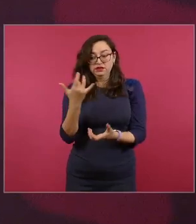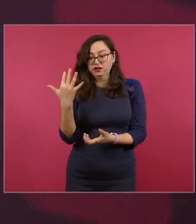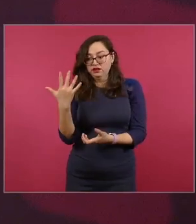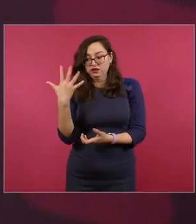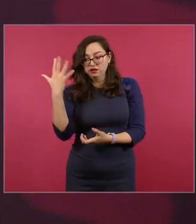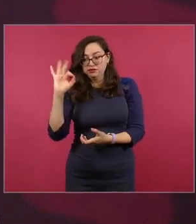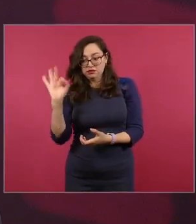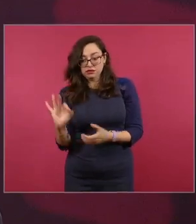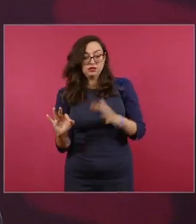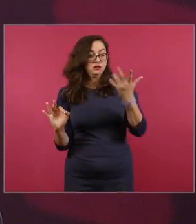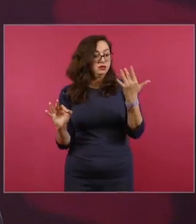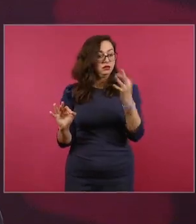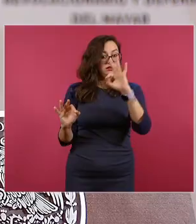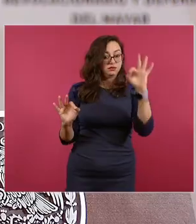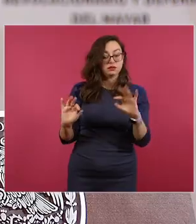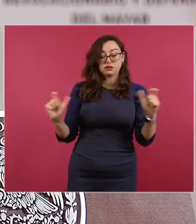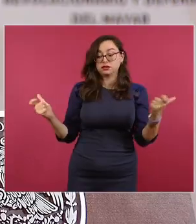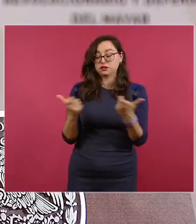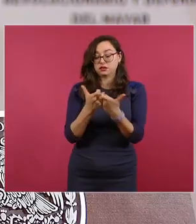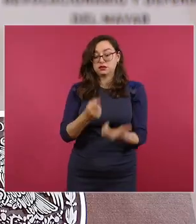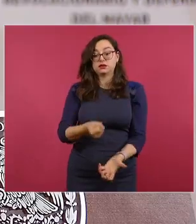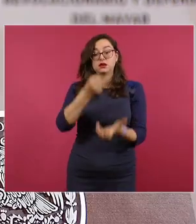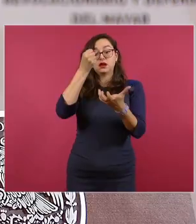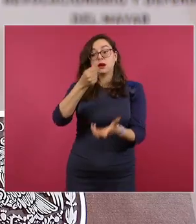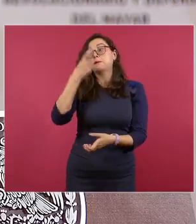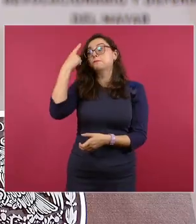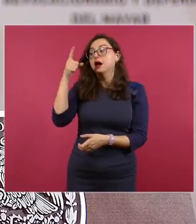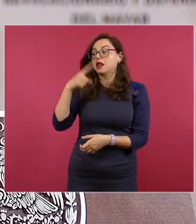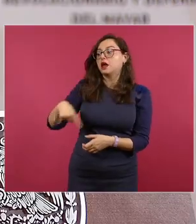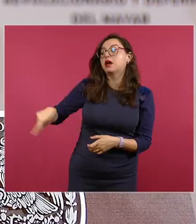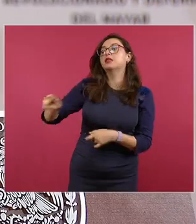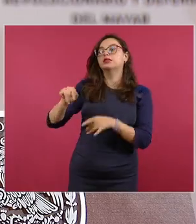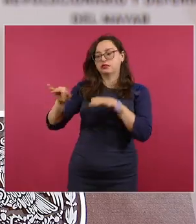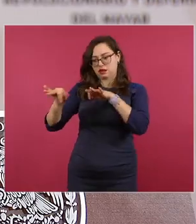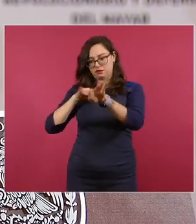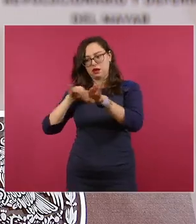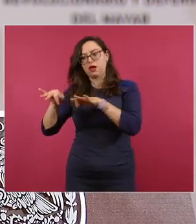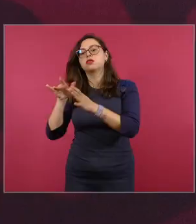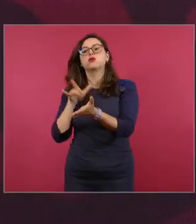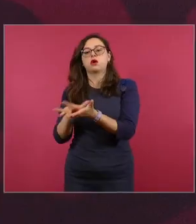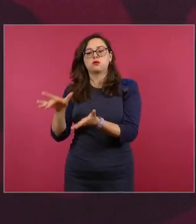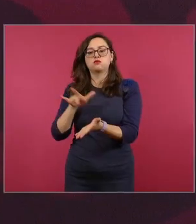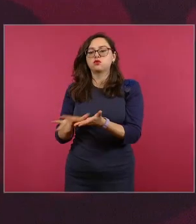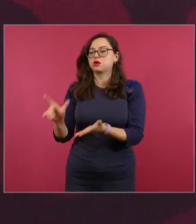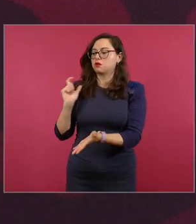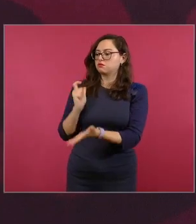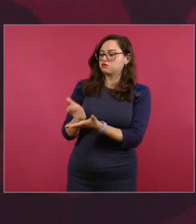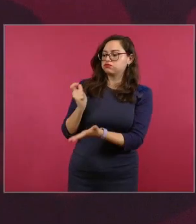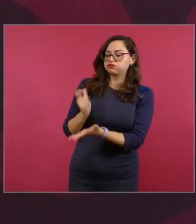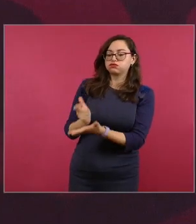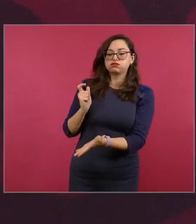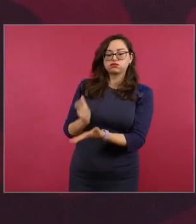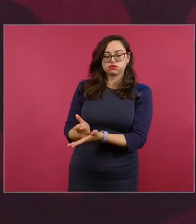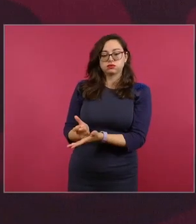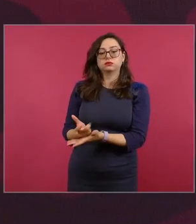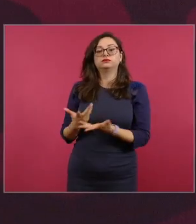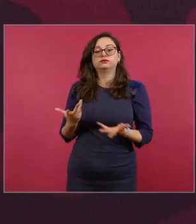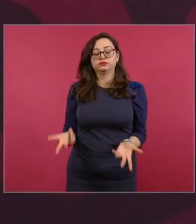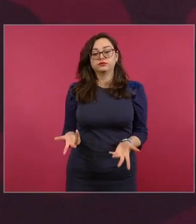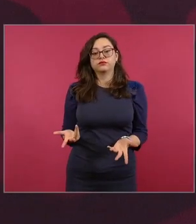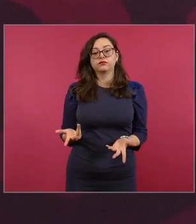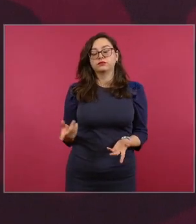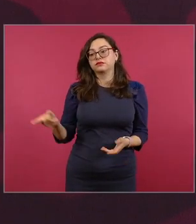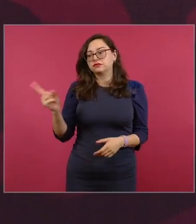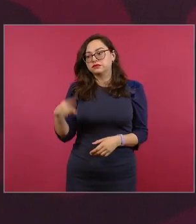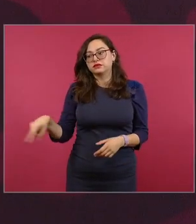50-50% para apoyar a los extrabajadores. Se está apoyando a los extrabajadores de Ruta 100, que